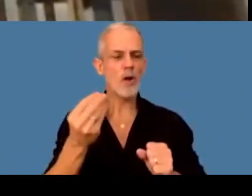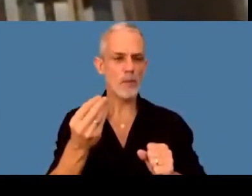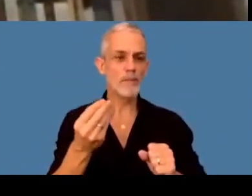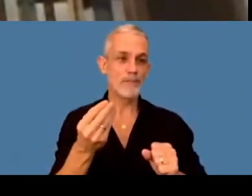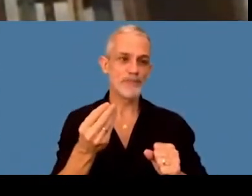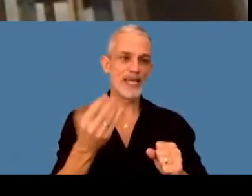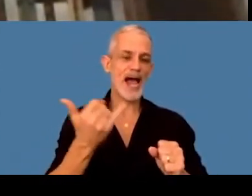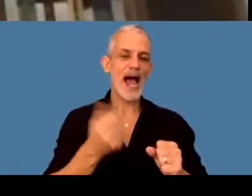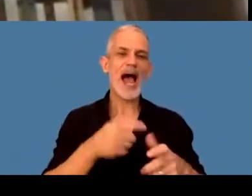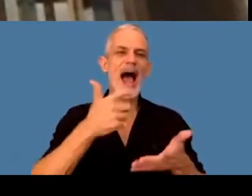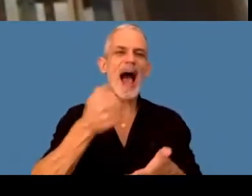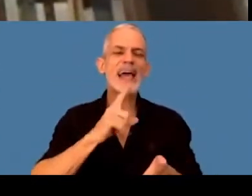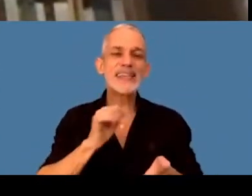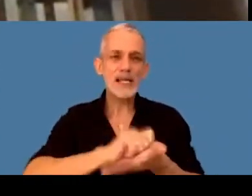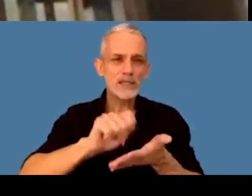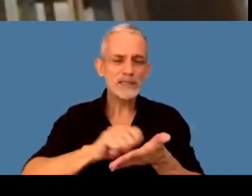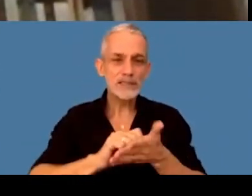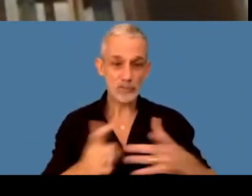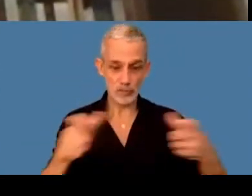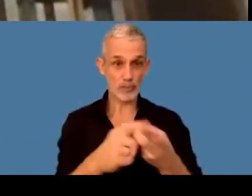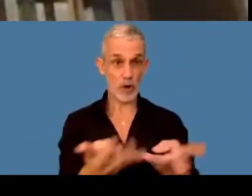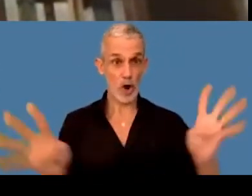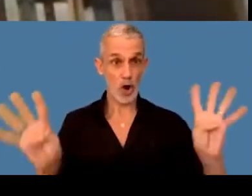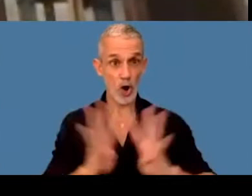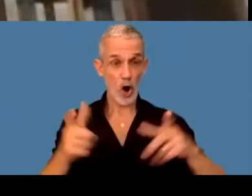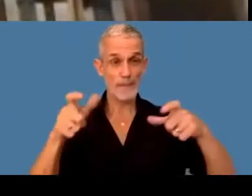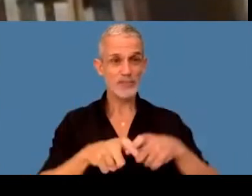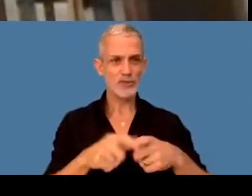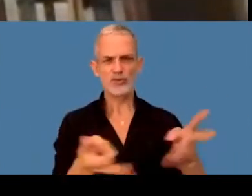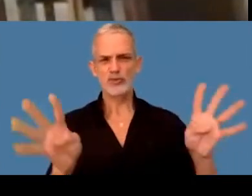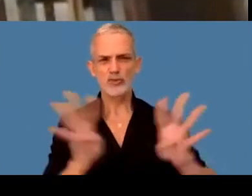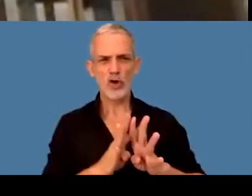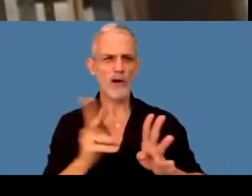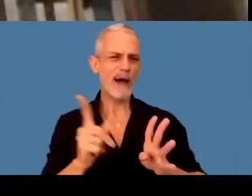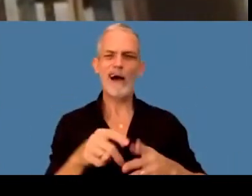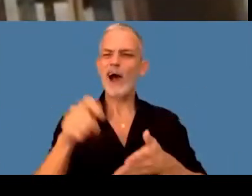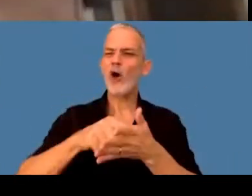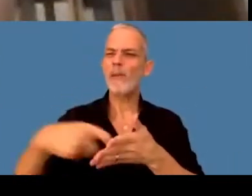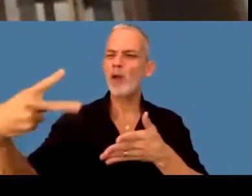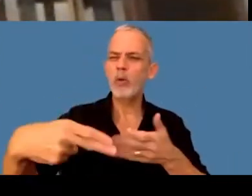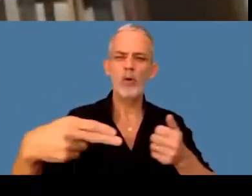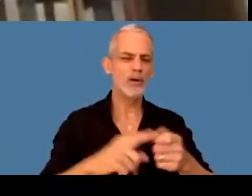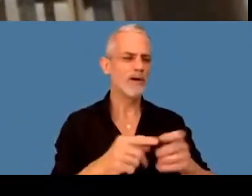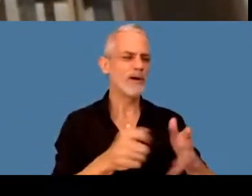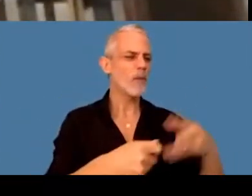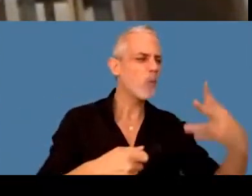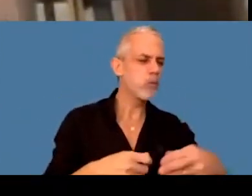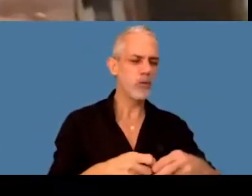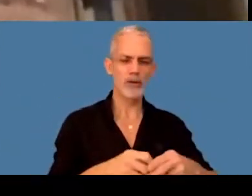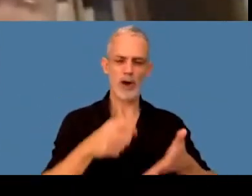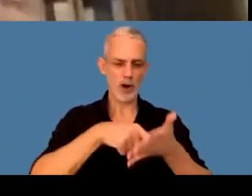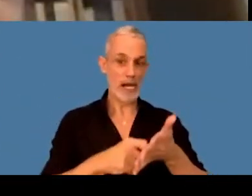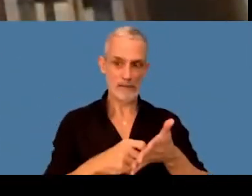las actas donde se reunía una comisión y que iba mutilando los convenios colectivos, porque a diferencia del salario